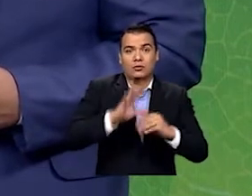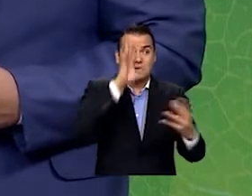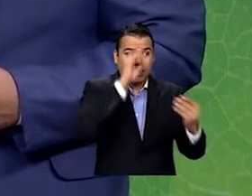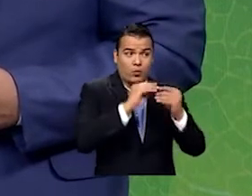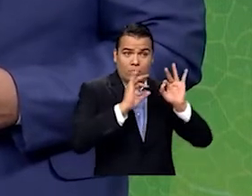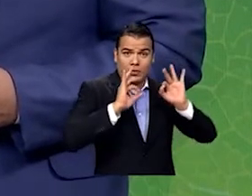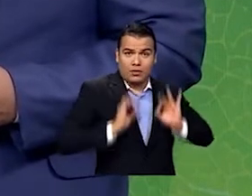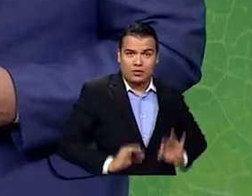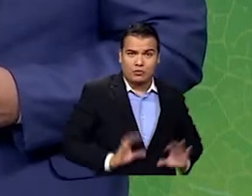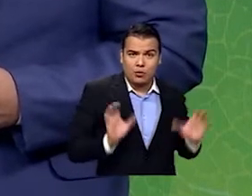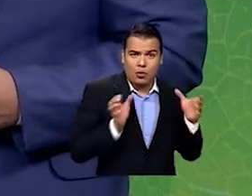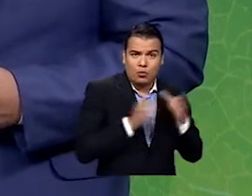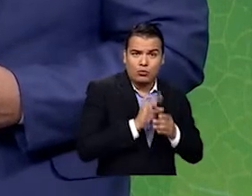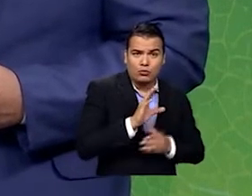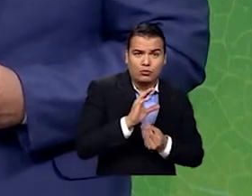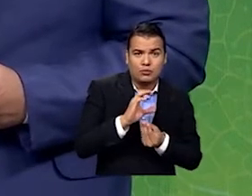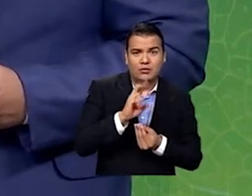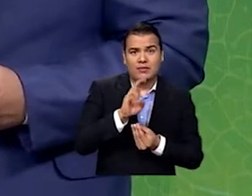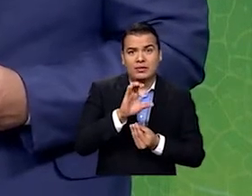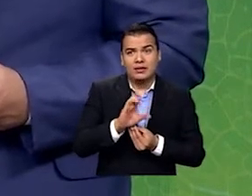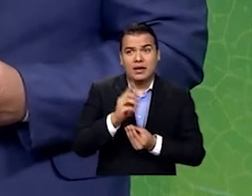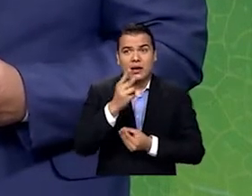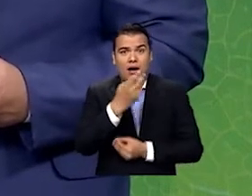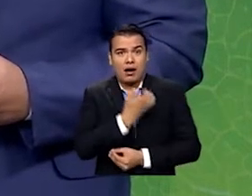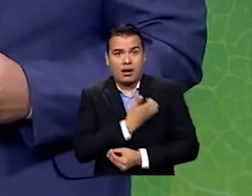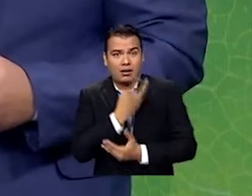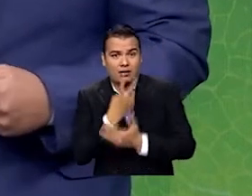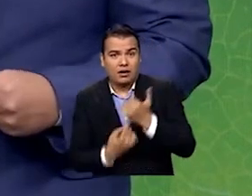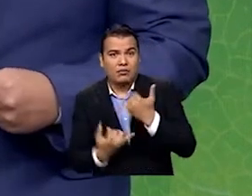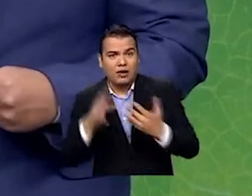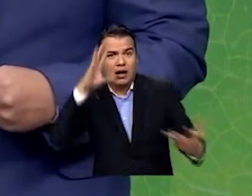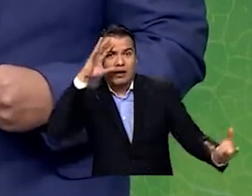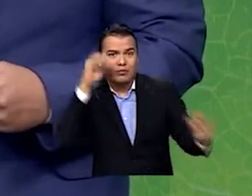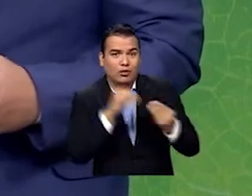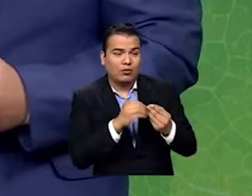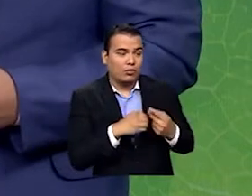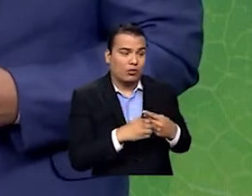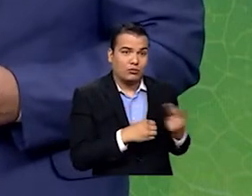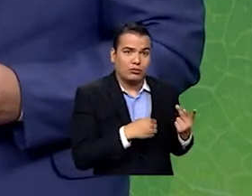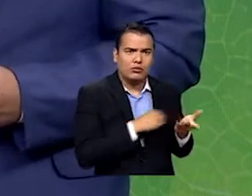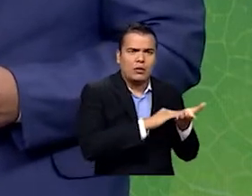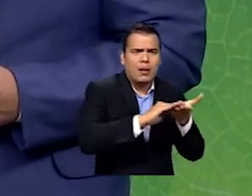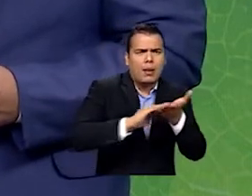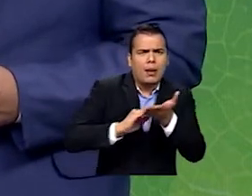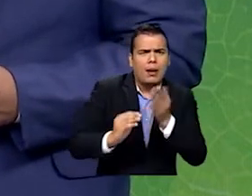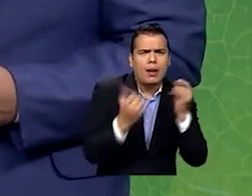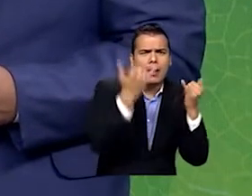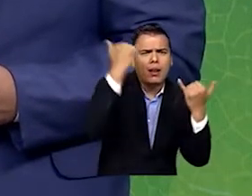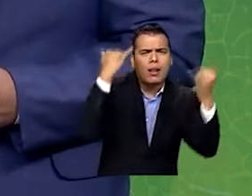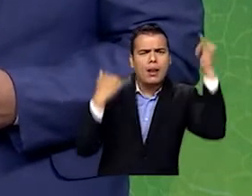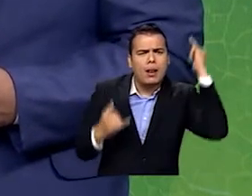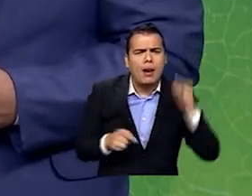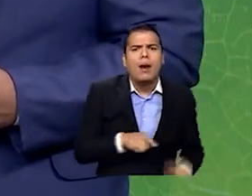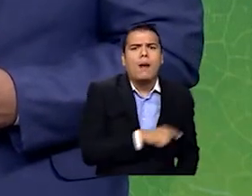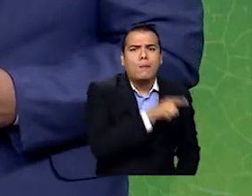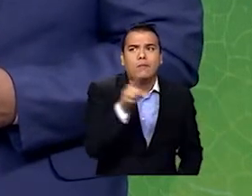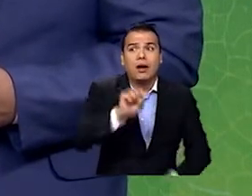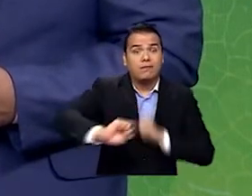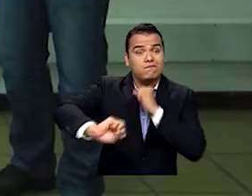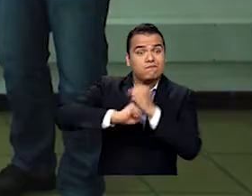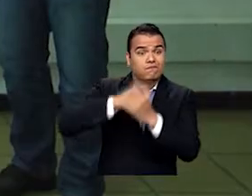montaña número 10, las dos entidades que vienen desarrollando un exitoso programa de reforestación con frailejones en el páramo.